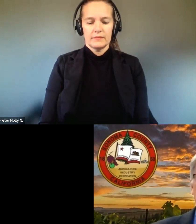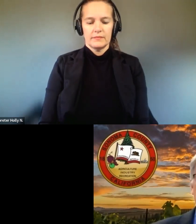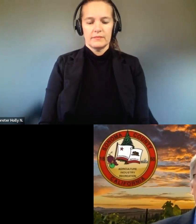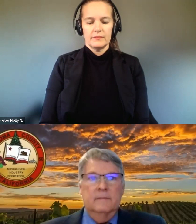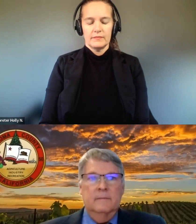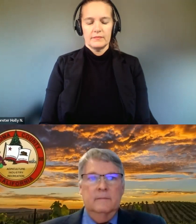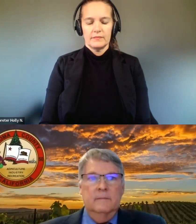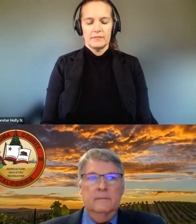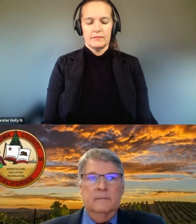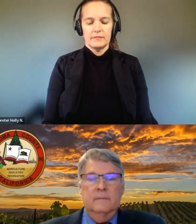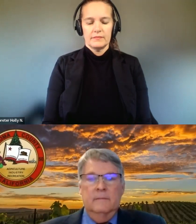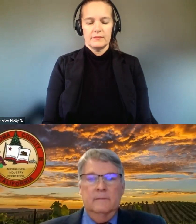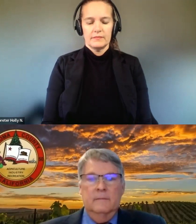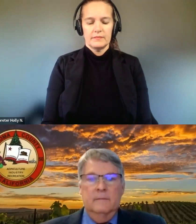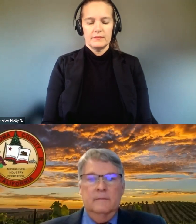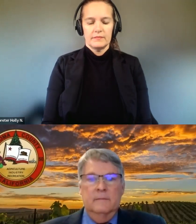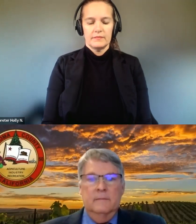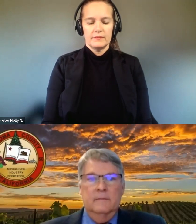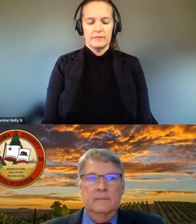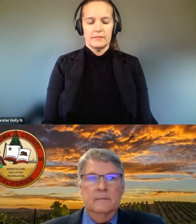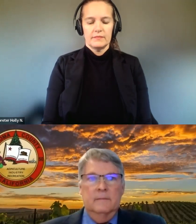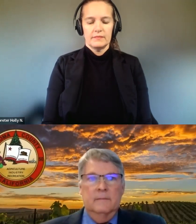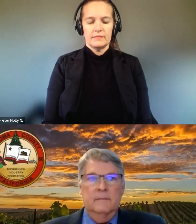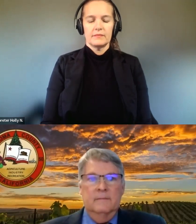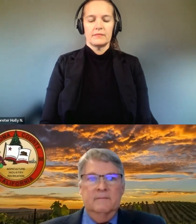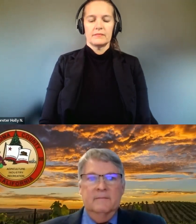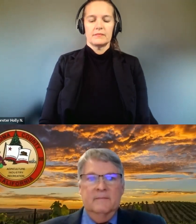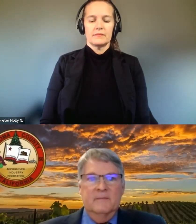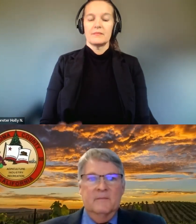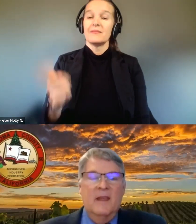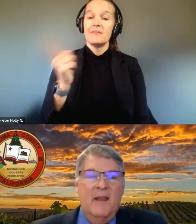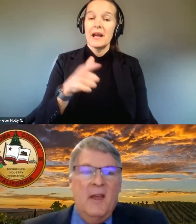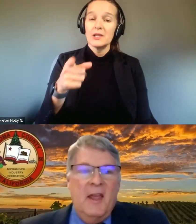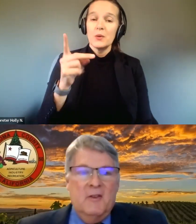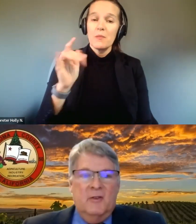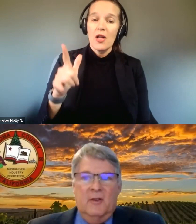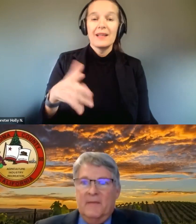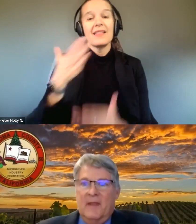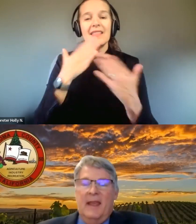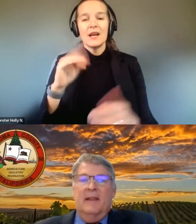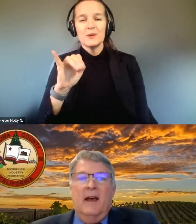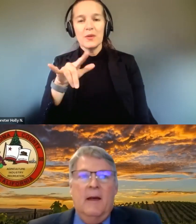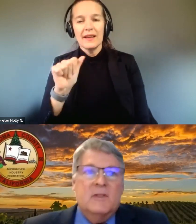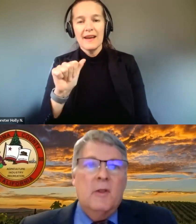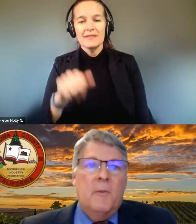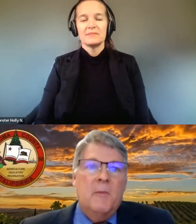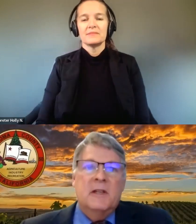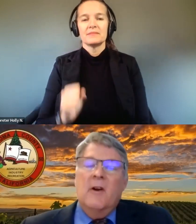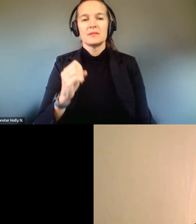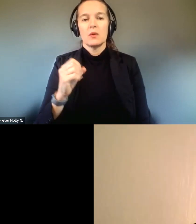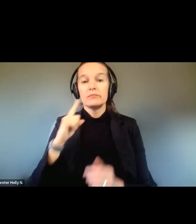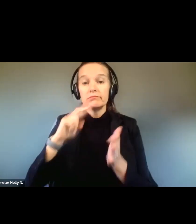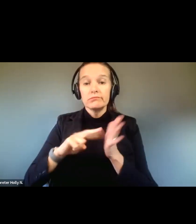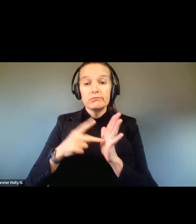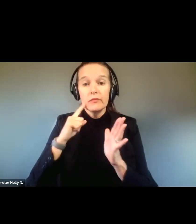en la página de Facebook del condado de Sonoma. Muchas gracias. Back to you, Paul. Thank you, Julia. Hey, so the purpose